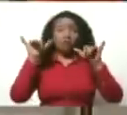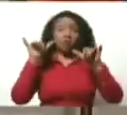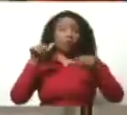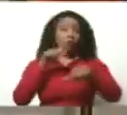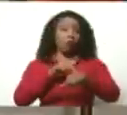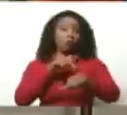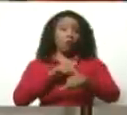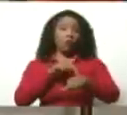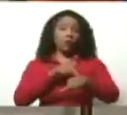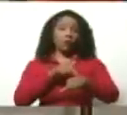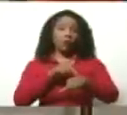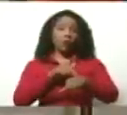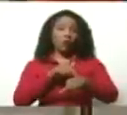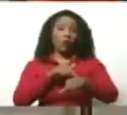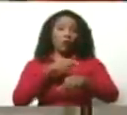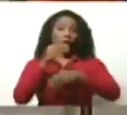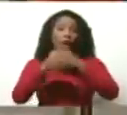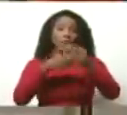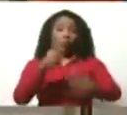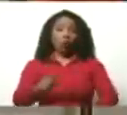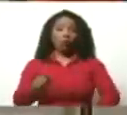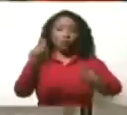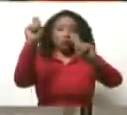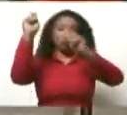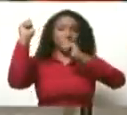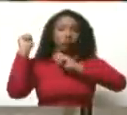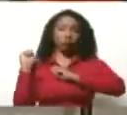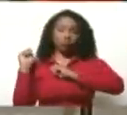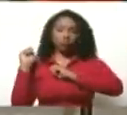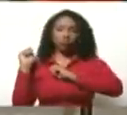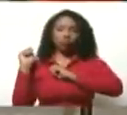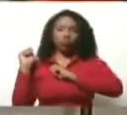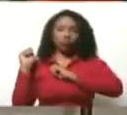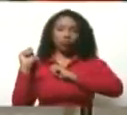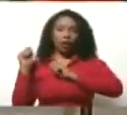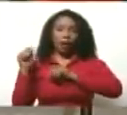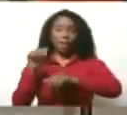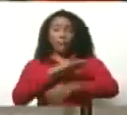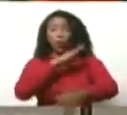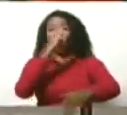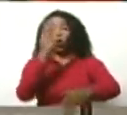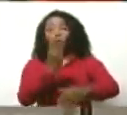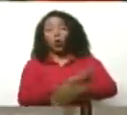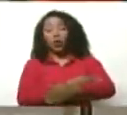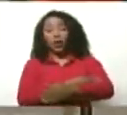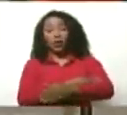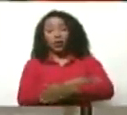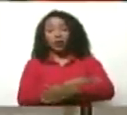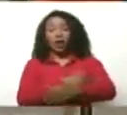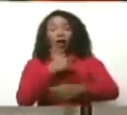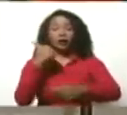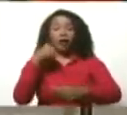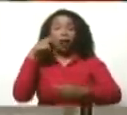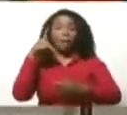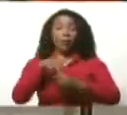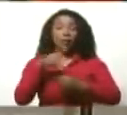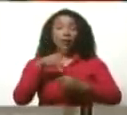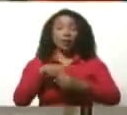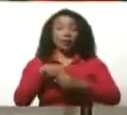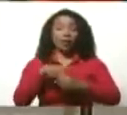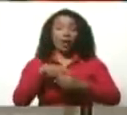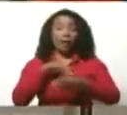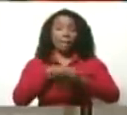momento en que asumió Ramírez el poder omnímodo en PDVSA y en